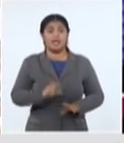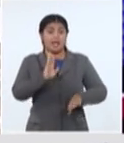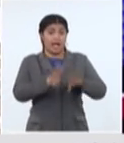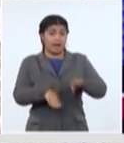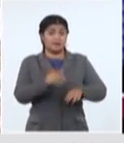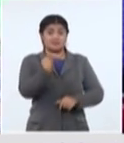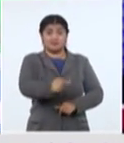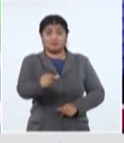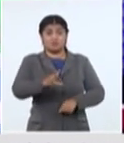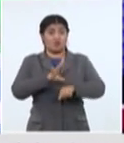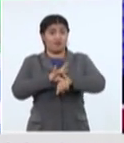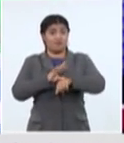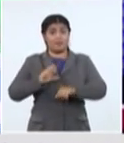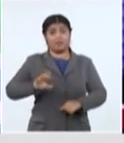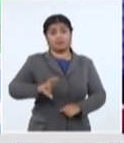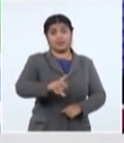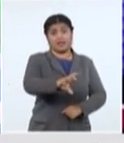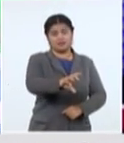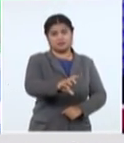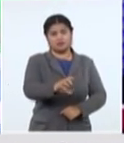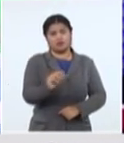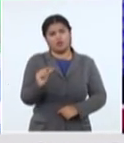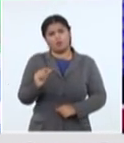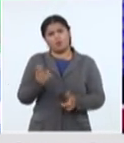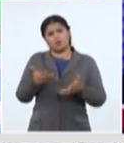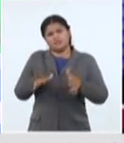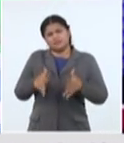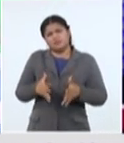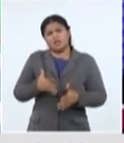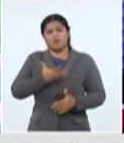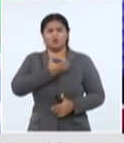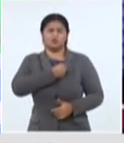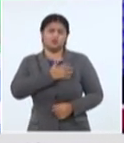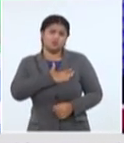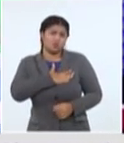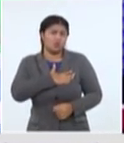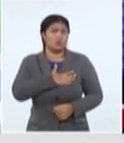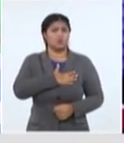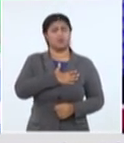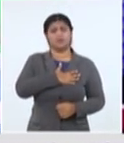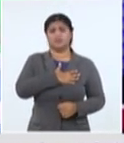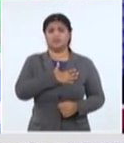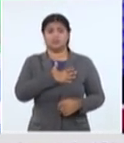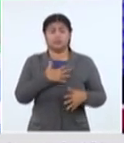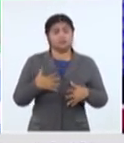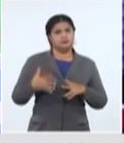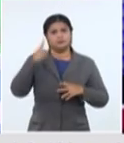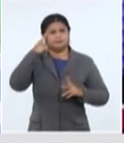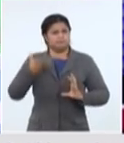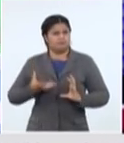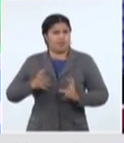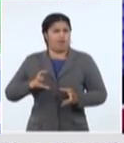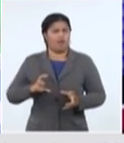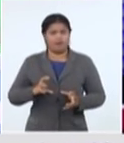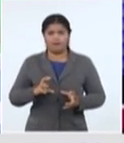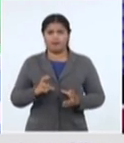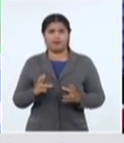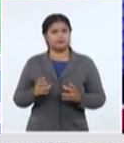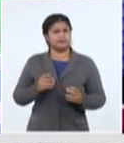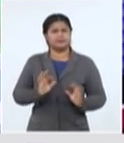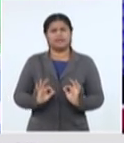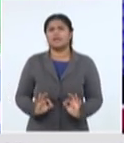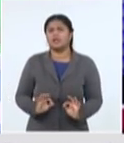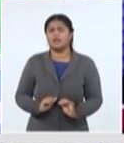ellos han sentido tristeza, miedo, ansiedad, a veces desolación, a veces